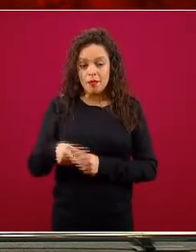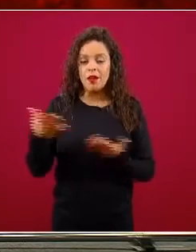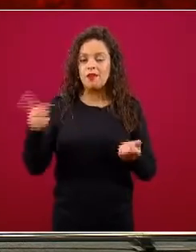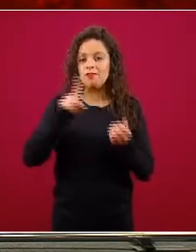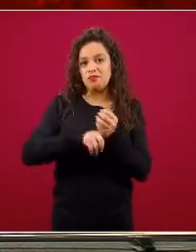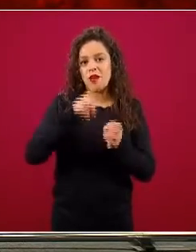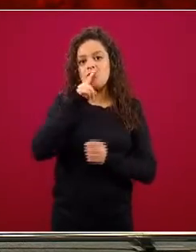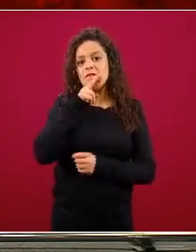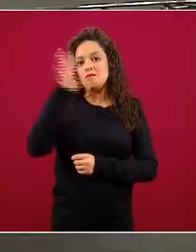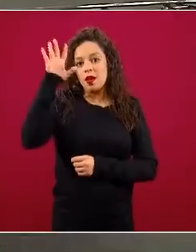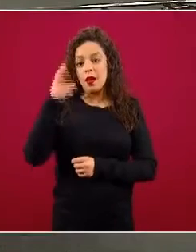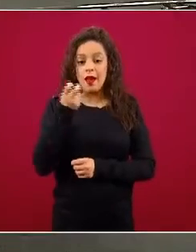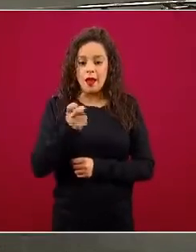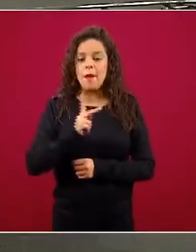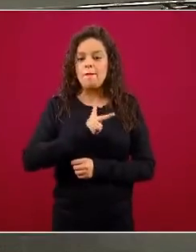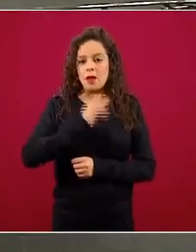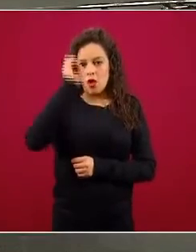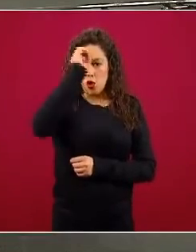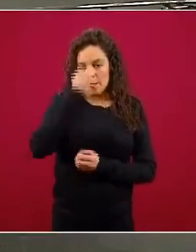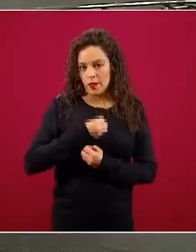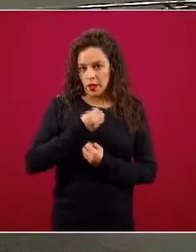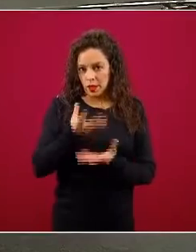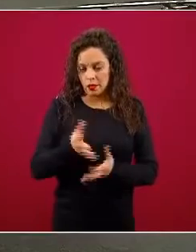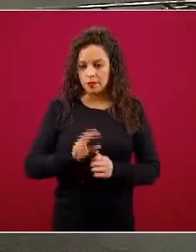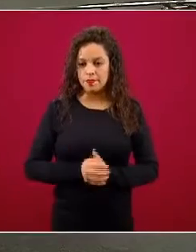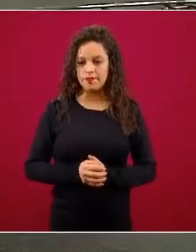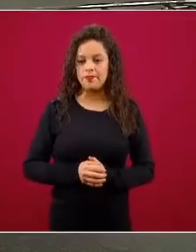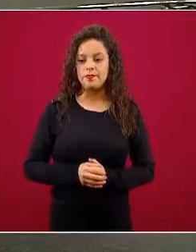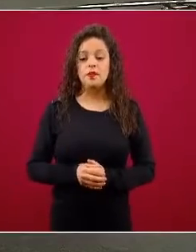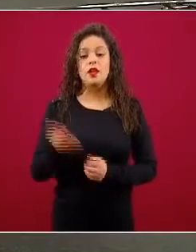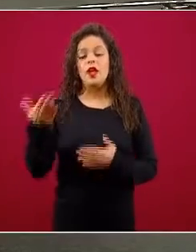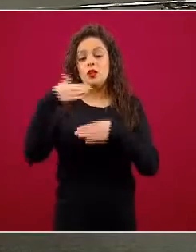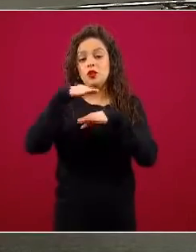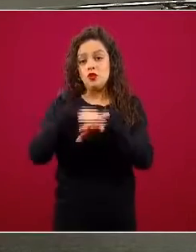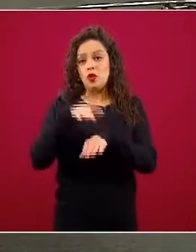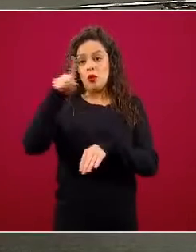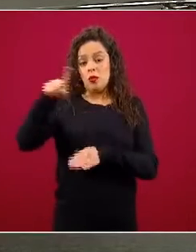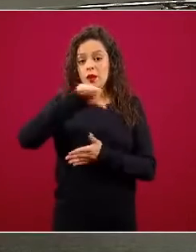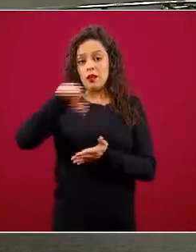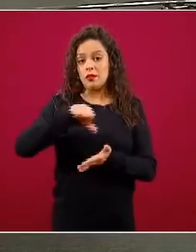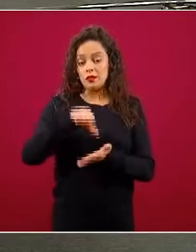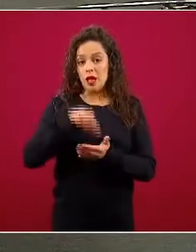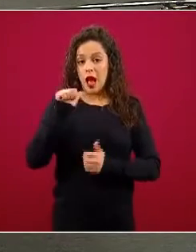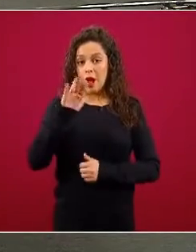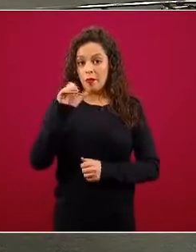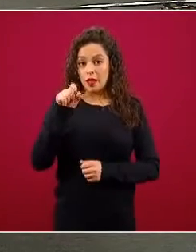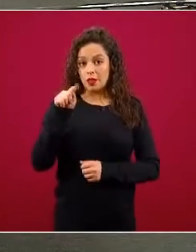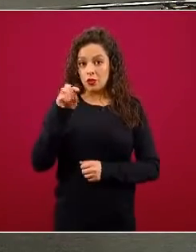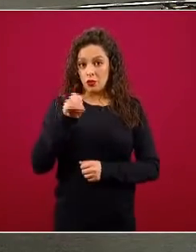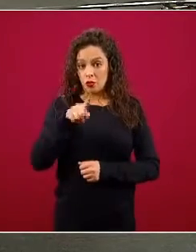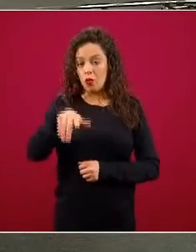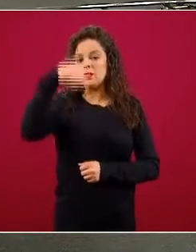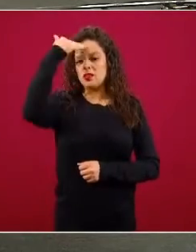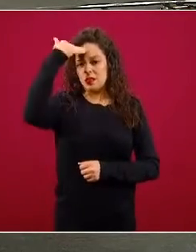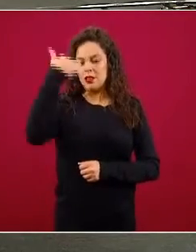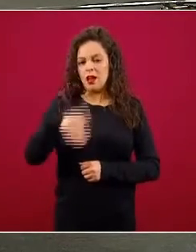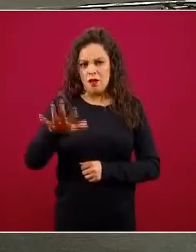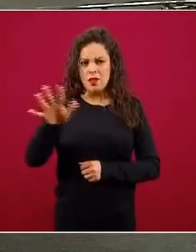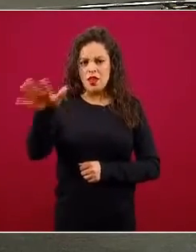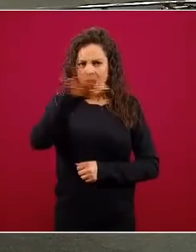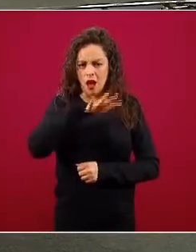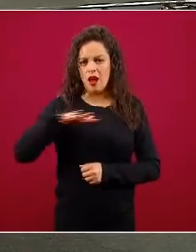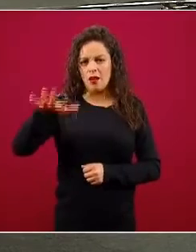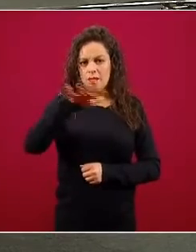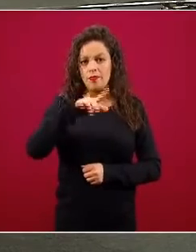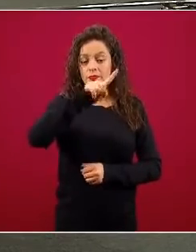mi opinión. Sí, sobre la central de abasto, como ustedes saben, es la central